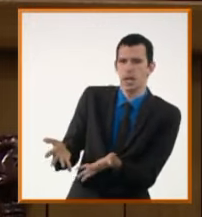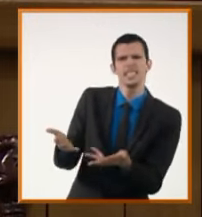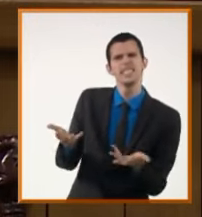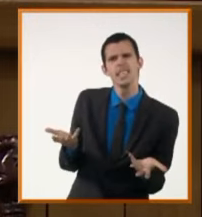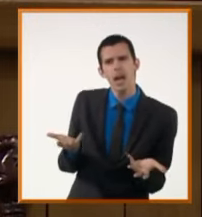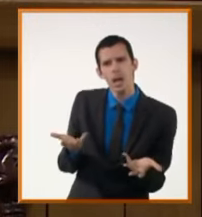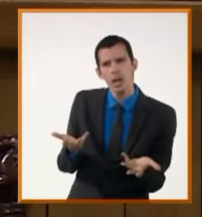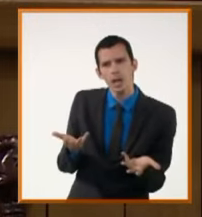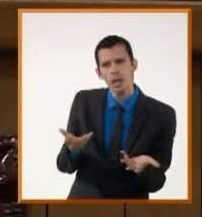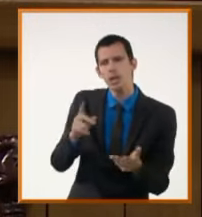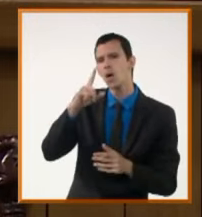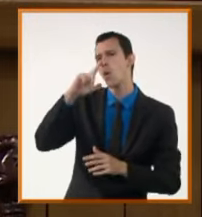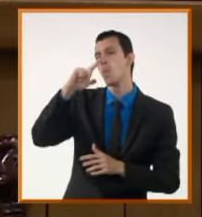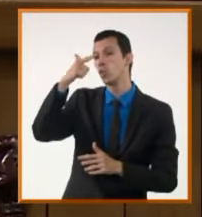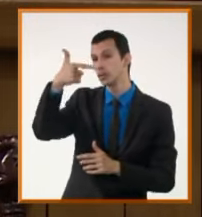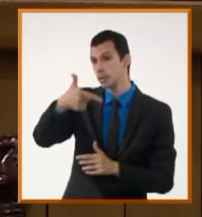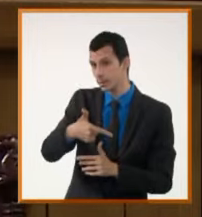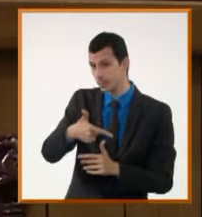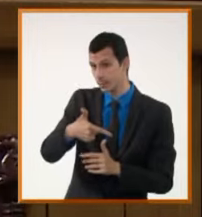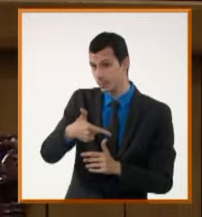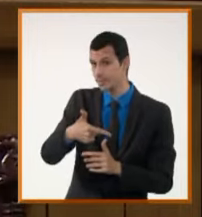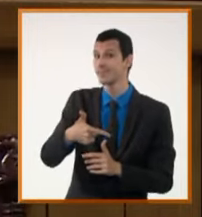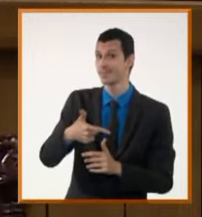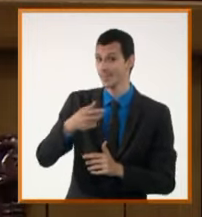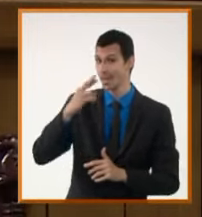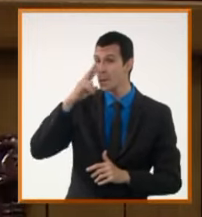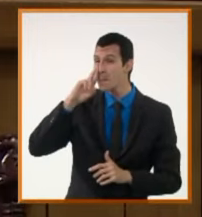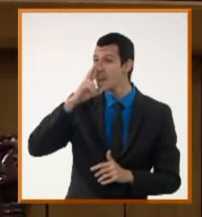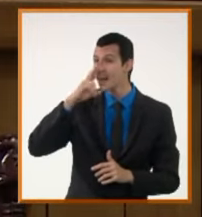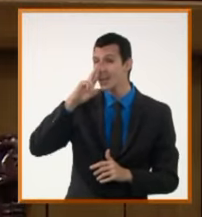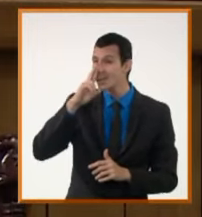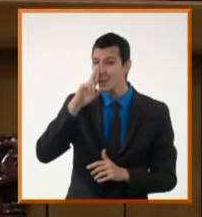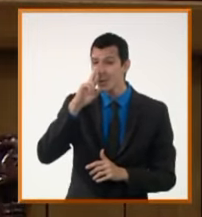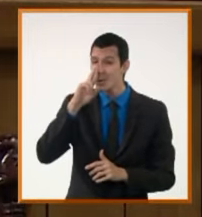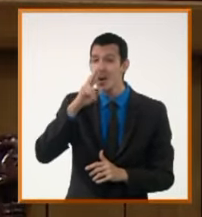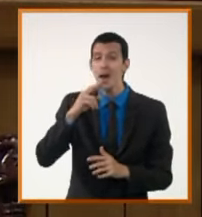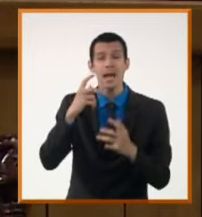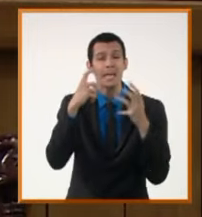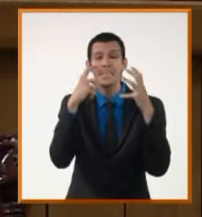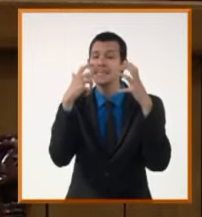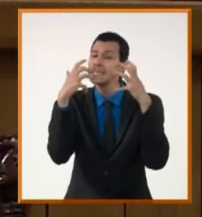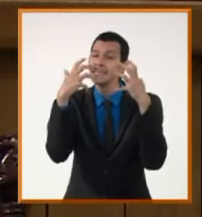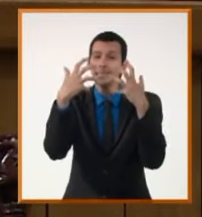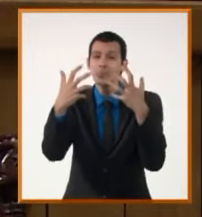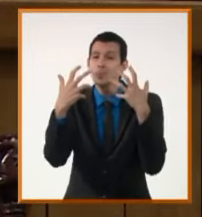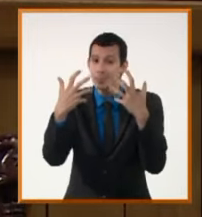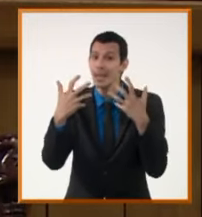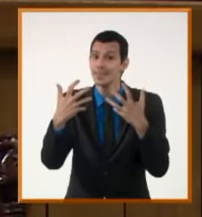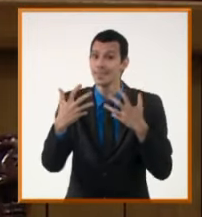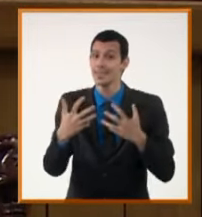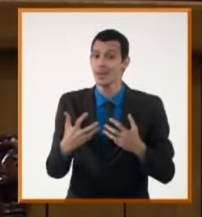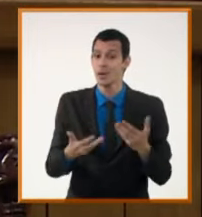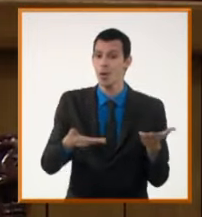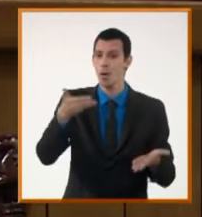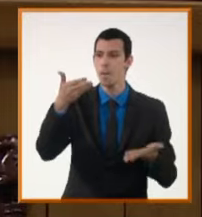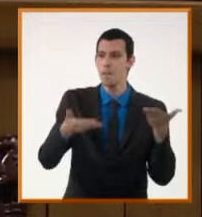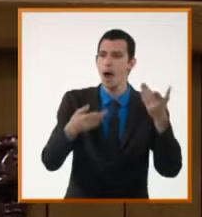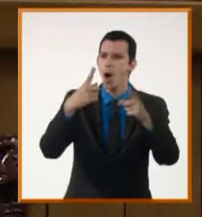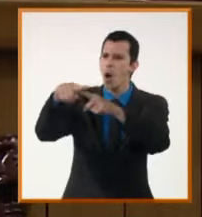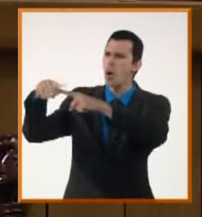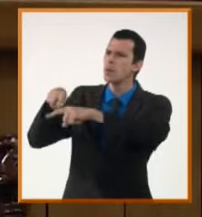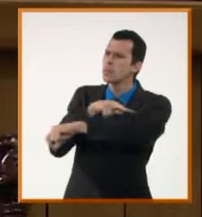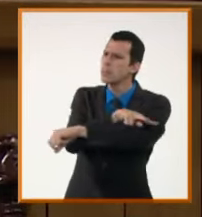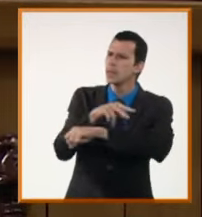esté vendiendo el combustible como tal vez el país más barato del mundo. Si vamos hoy al